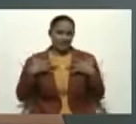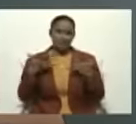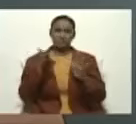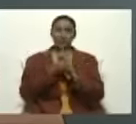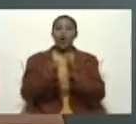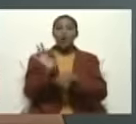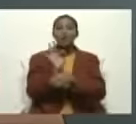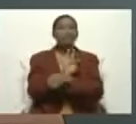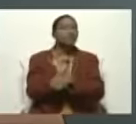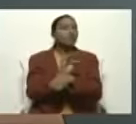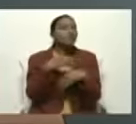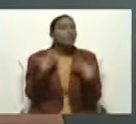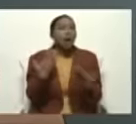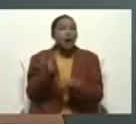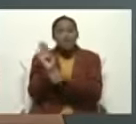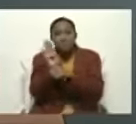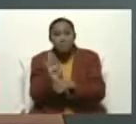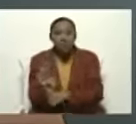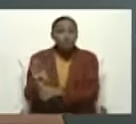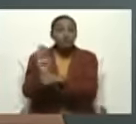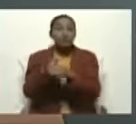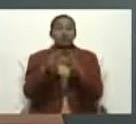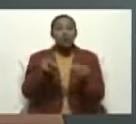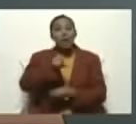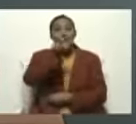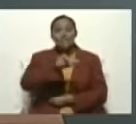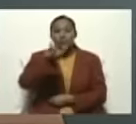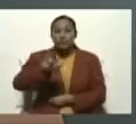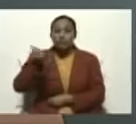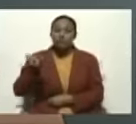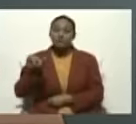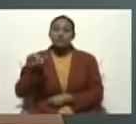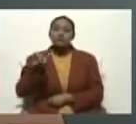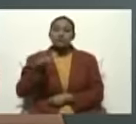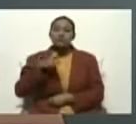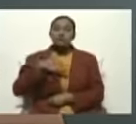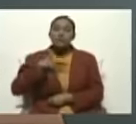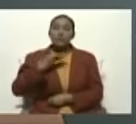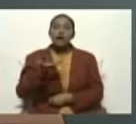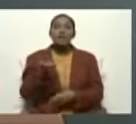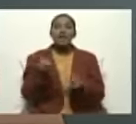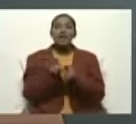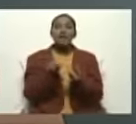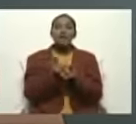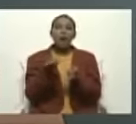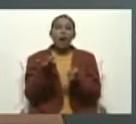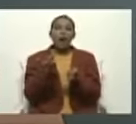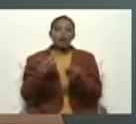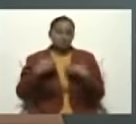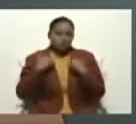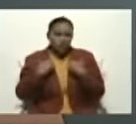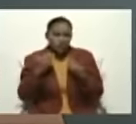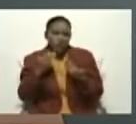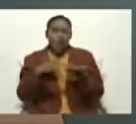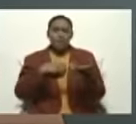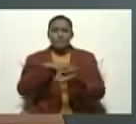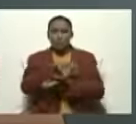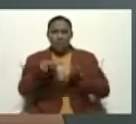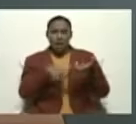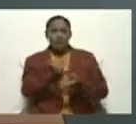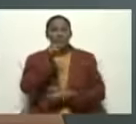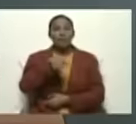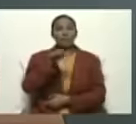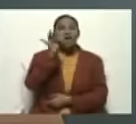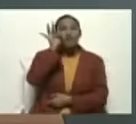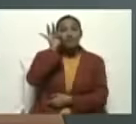de la protección de todas esas personas que en un momento pueden tener un estado de vulnerabilidad, y también desde la Fiscalía